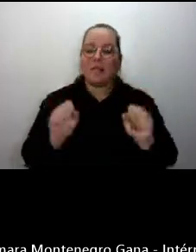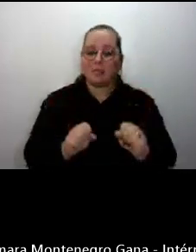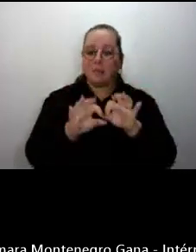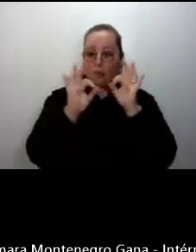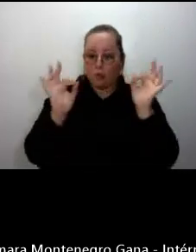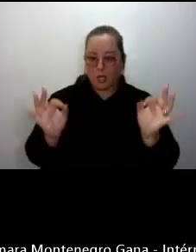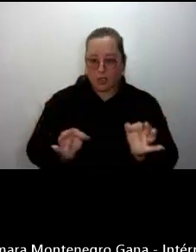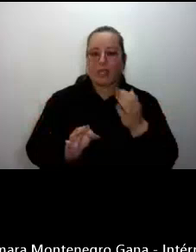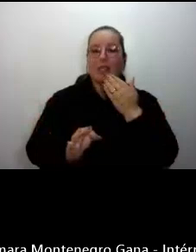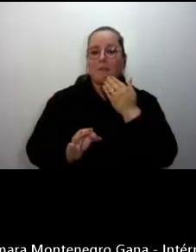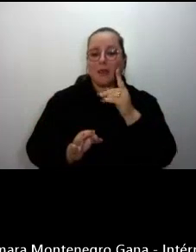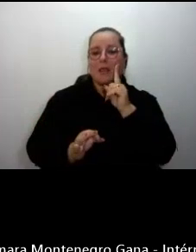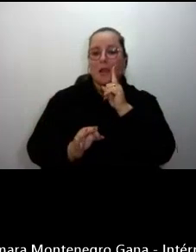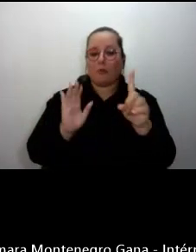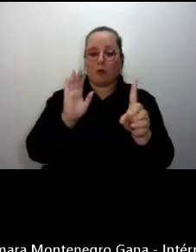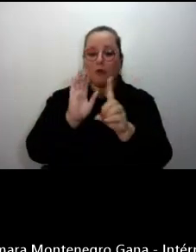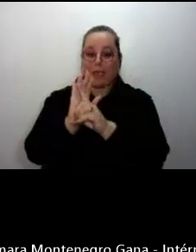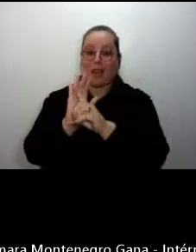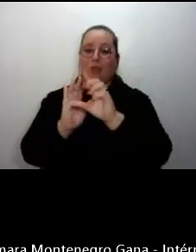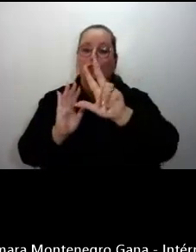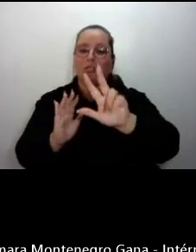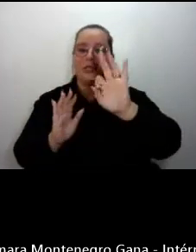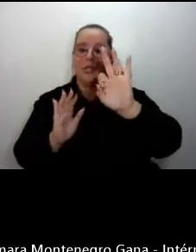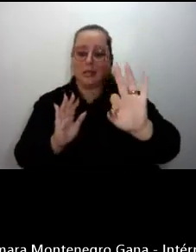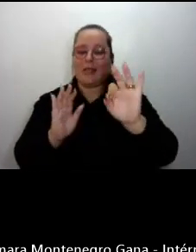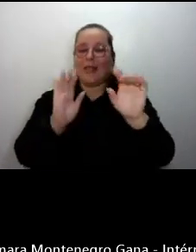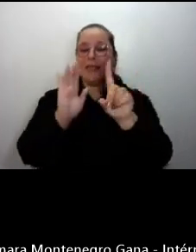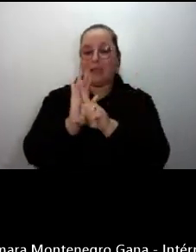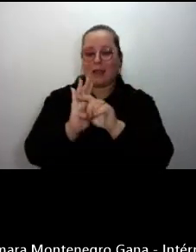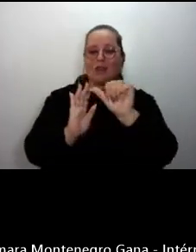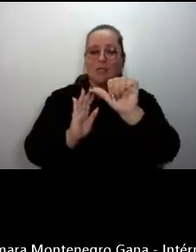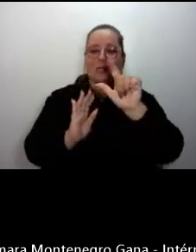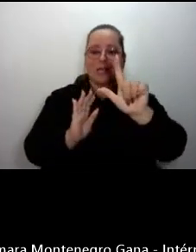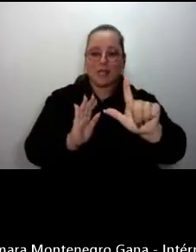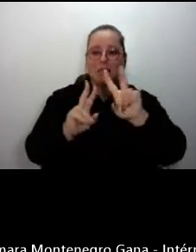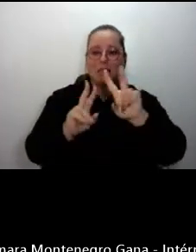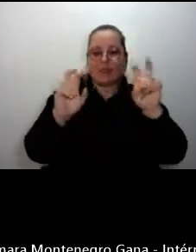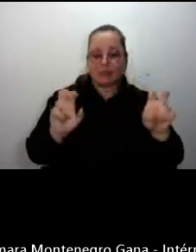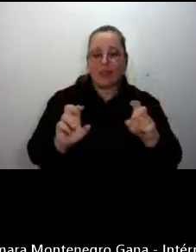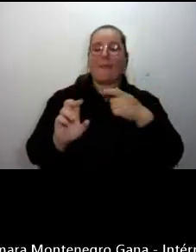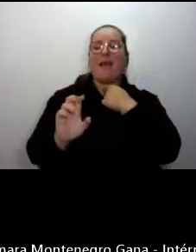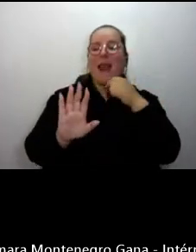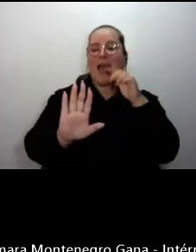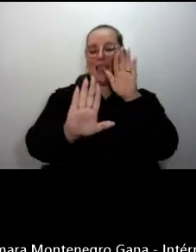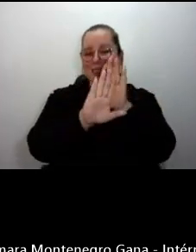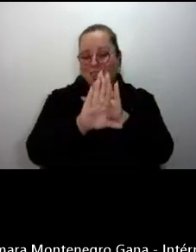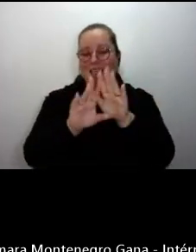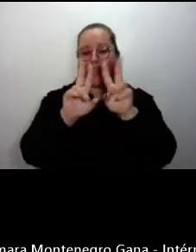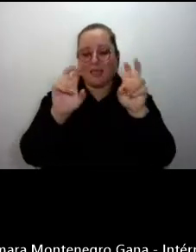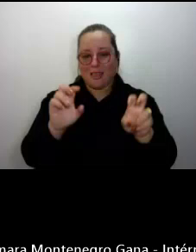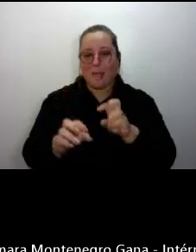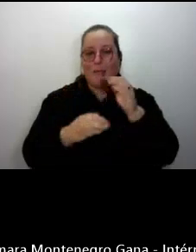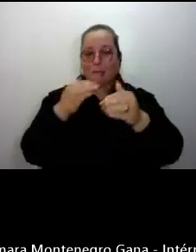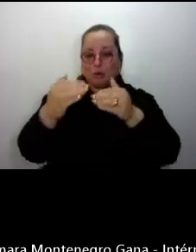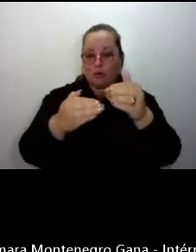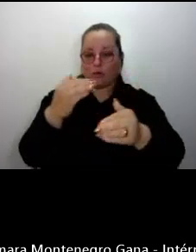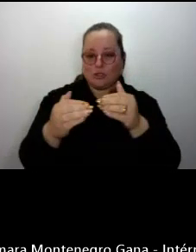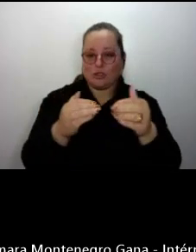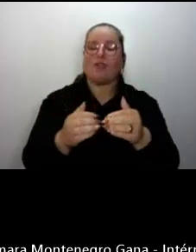y contamos con el decreto 83 y el decreto 67 para dar garantías en el progreso en las trayectorias educativas.